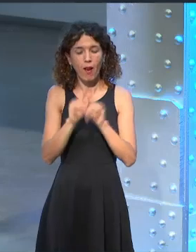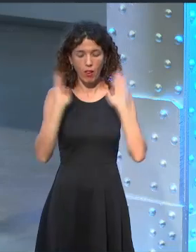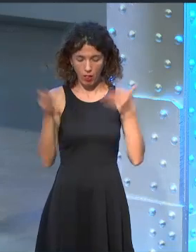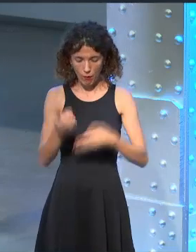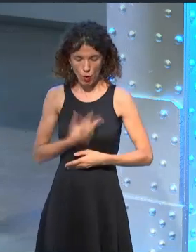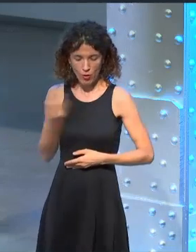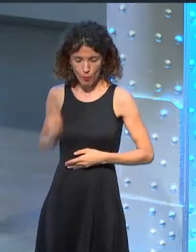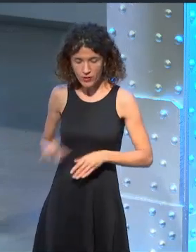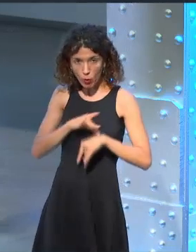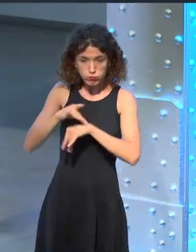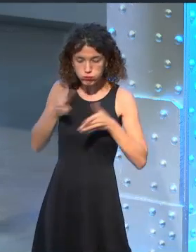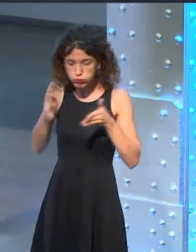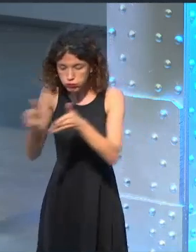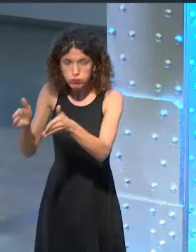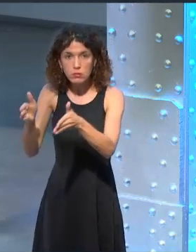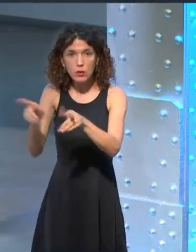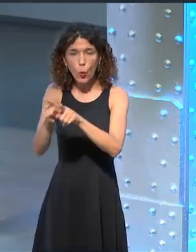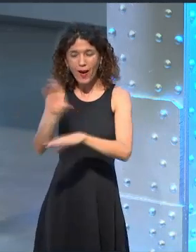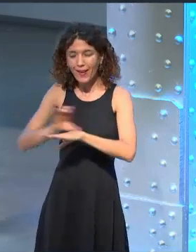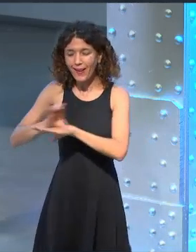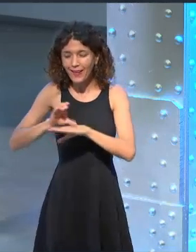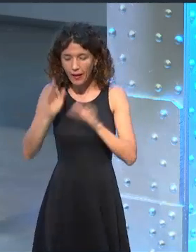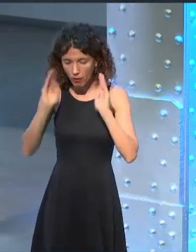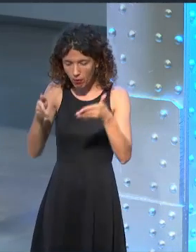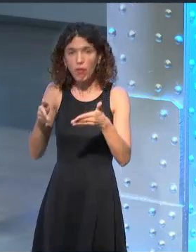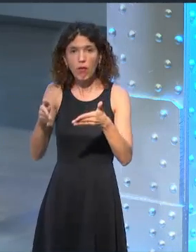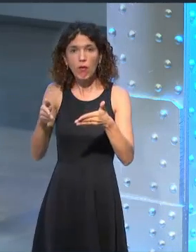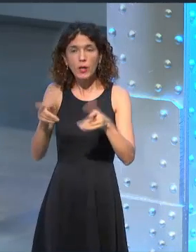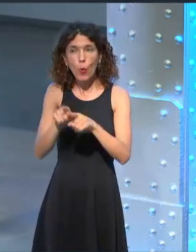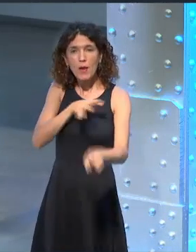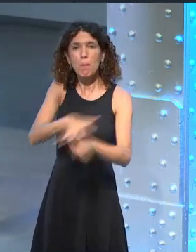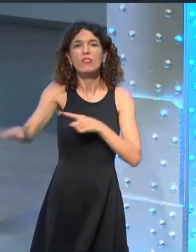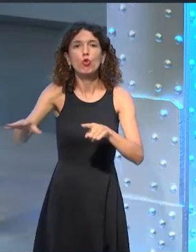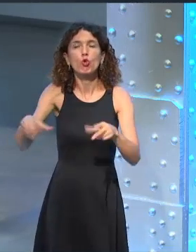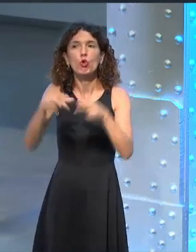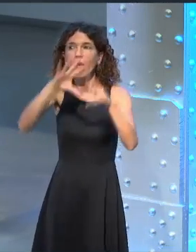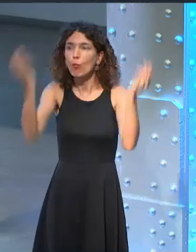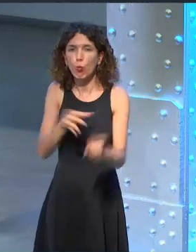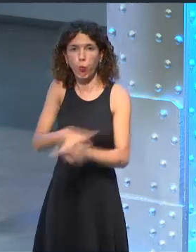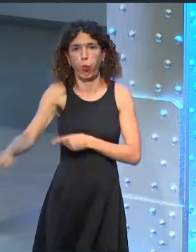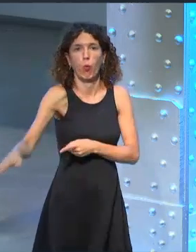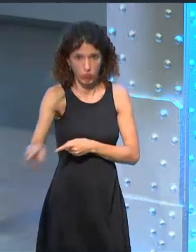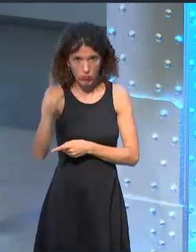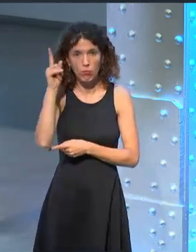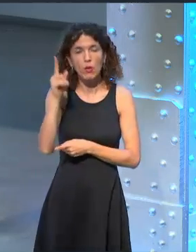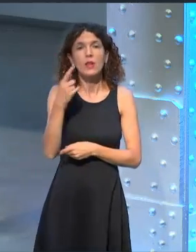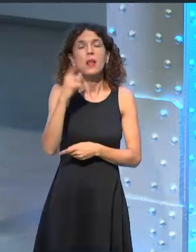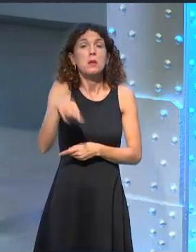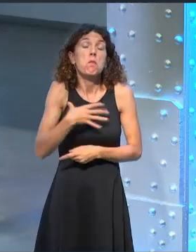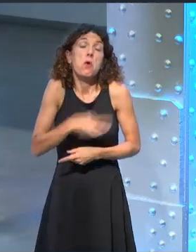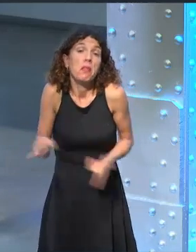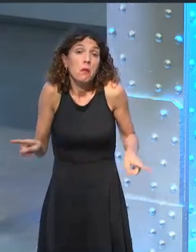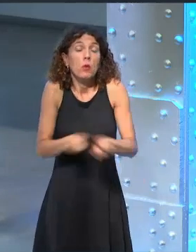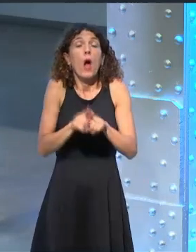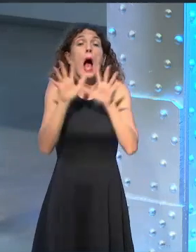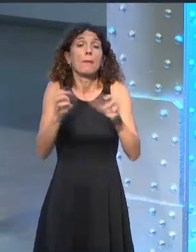vocación profesional hacia aquellas carreras que ve que van a tener un impacto en la sociedad, ¿no? Es algo, bueno, que también por lo que sea, pues